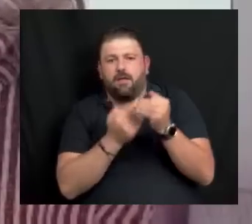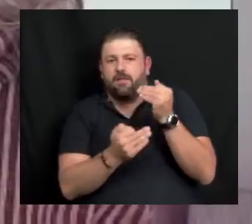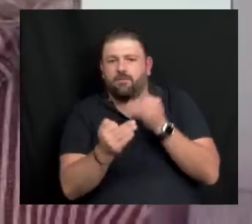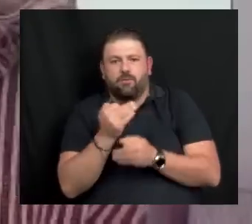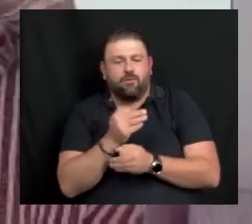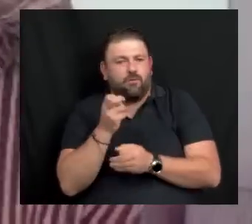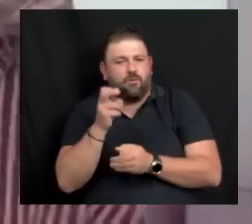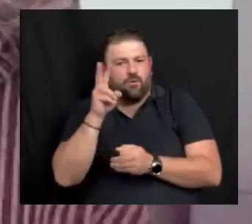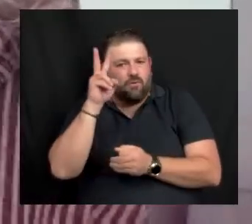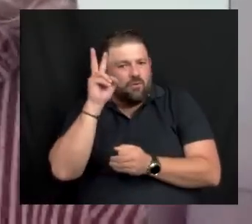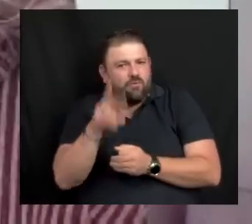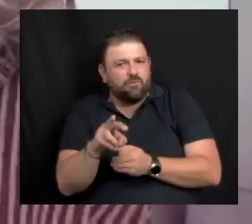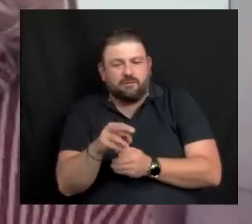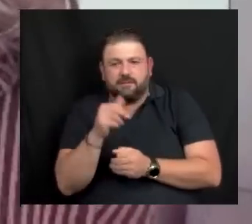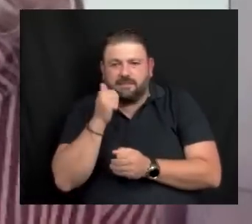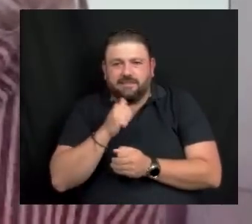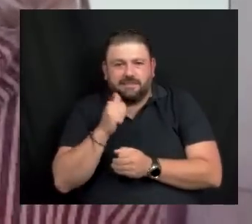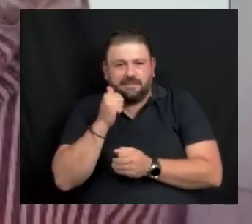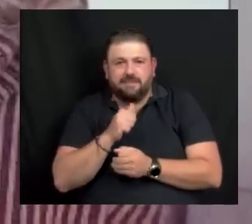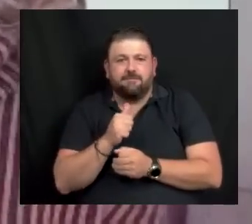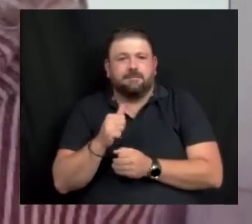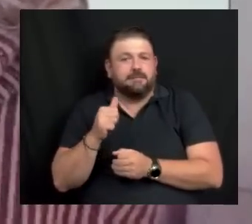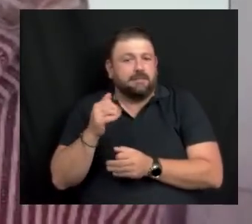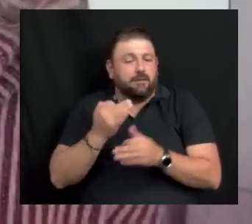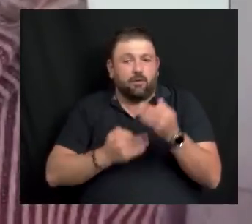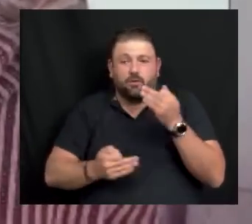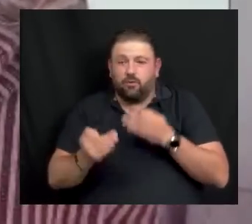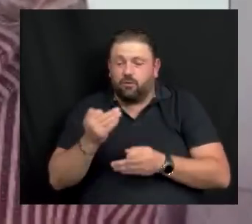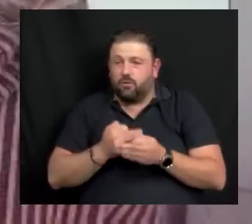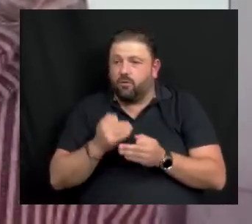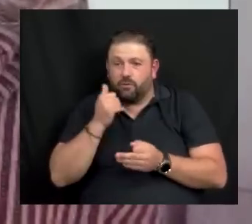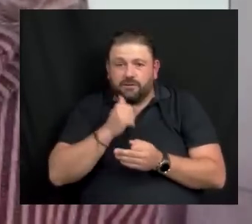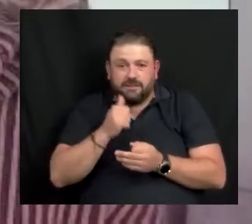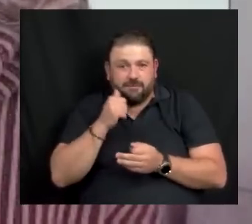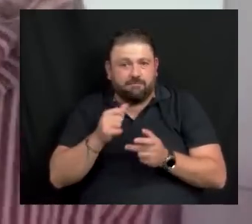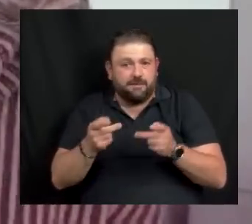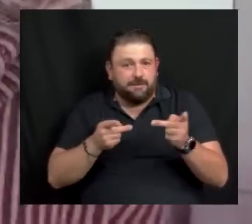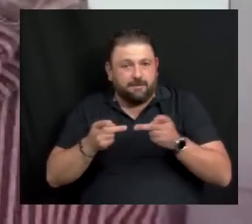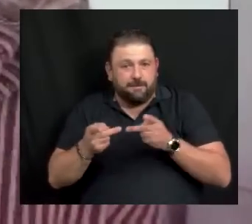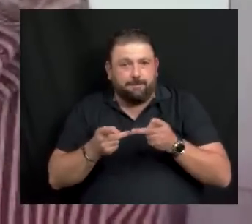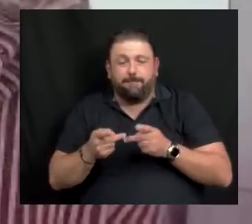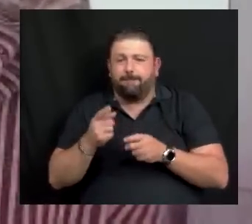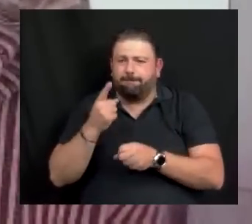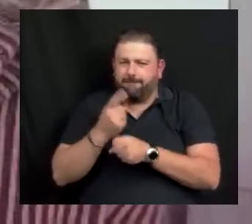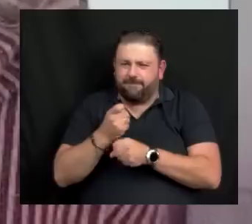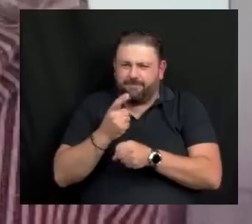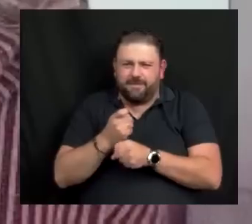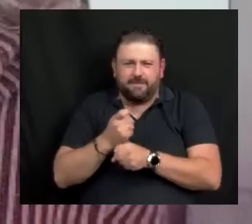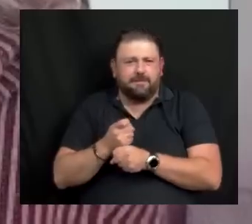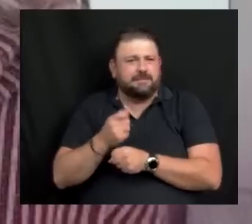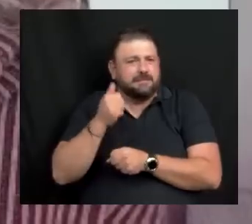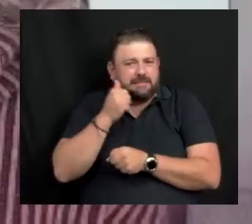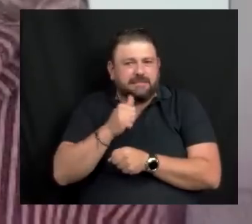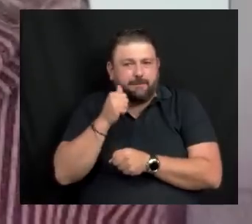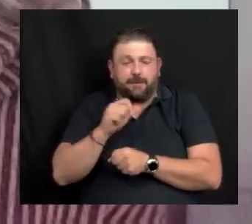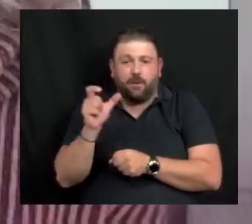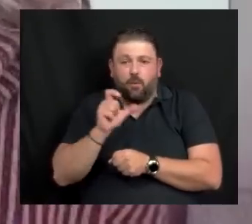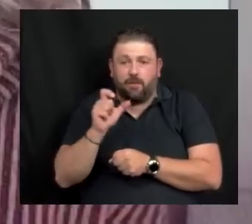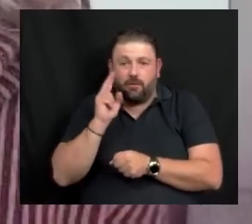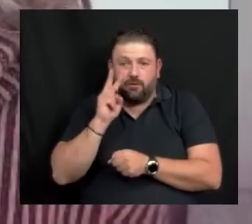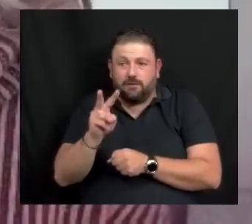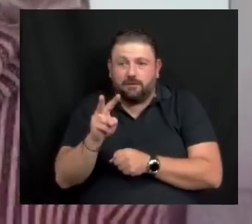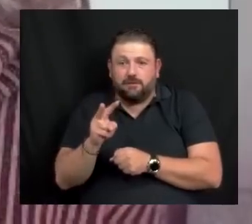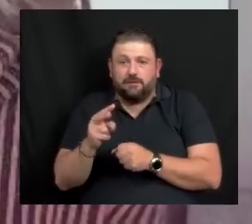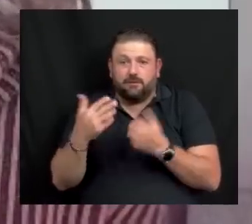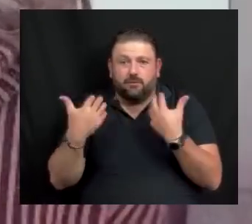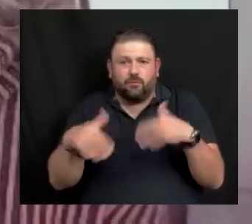exactamente dónde estás parado. Y se va a emocionar con todo lo que va a ver. Y principalmente se va a emocionar con los miles y miles